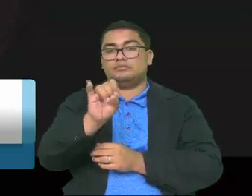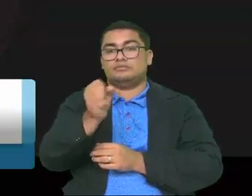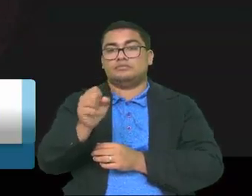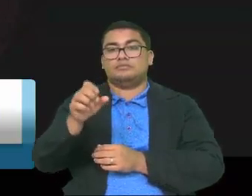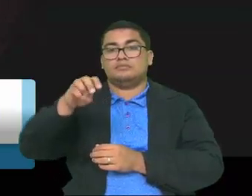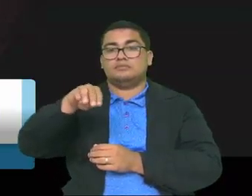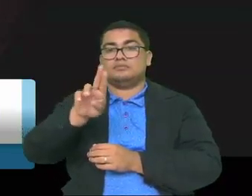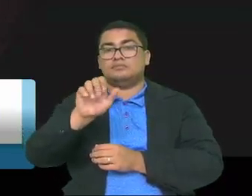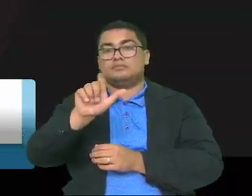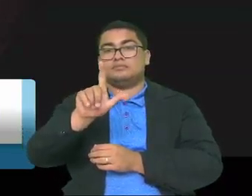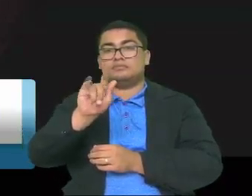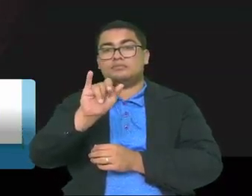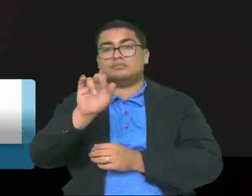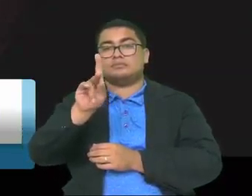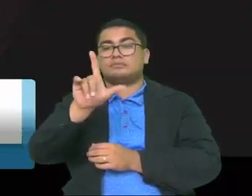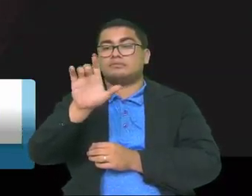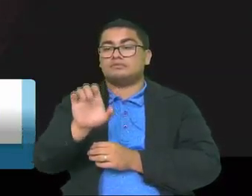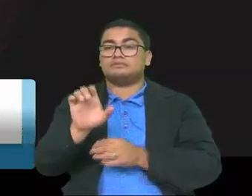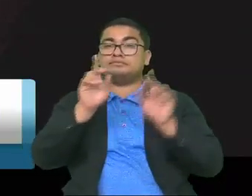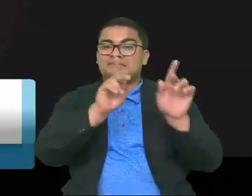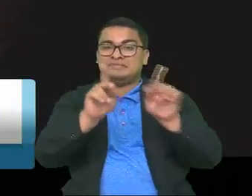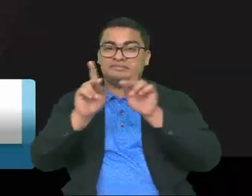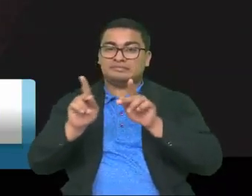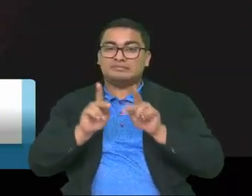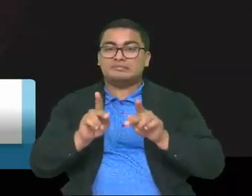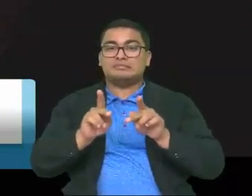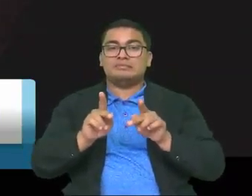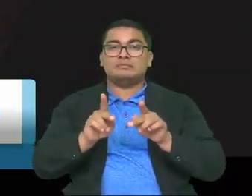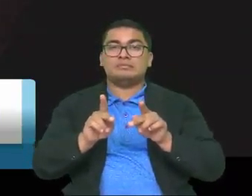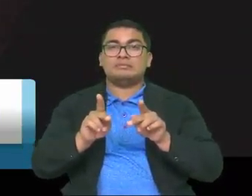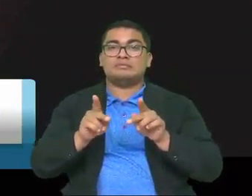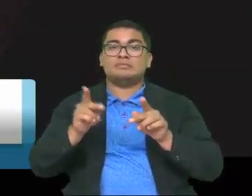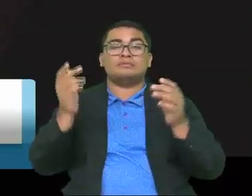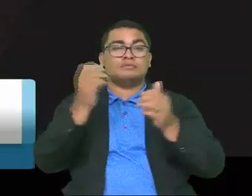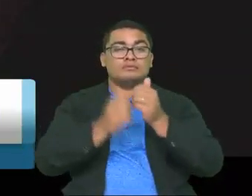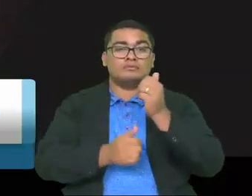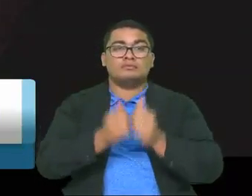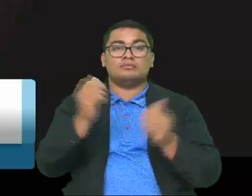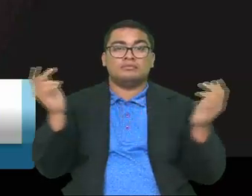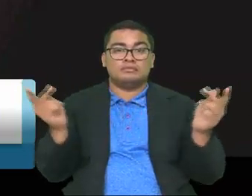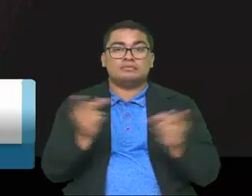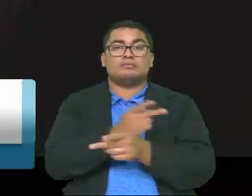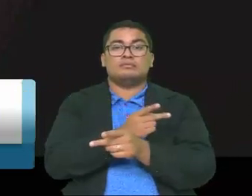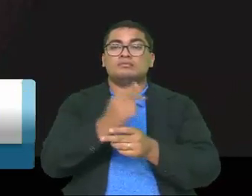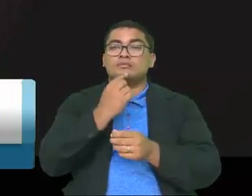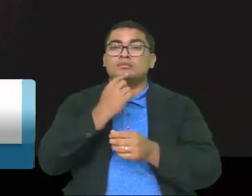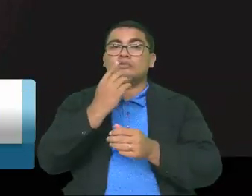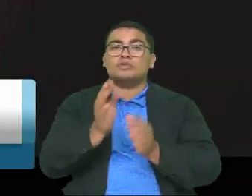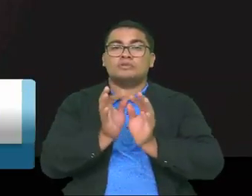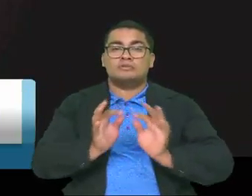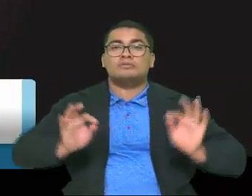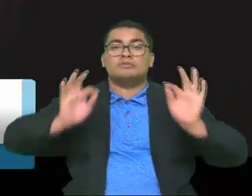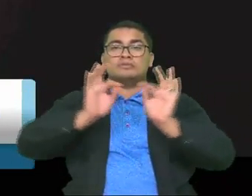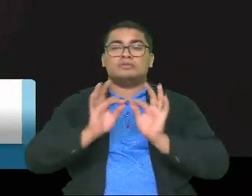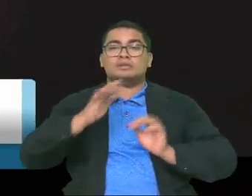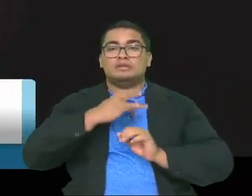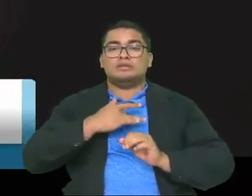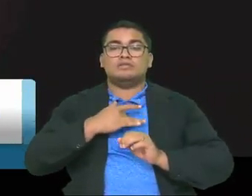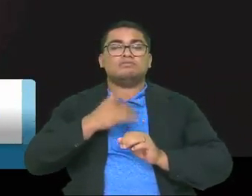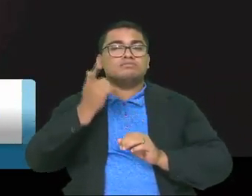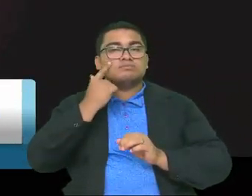tipo de secuela de manera marcada. Y está en la forma típica, que cuando ya lo relacionamos meramente a problemas inmunológicos, como le mencionaba